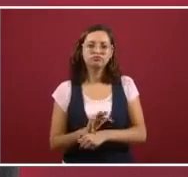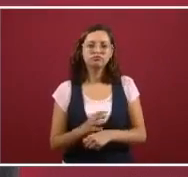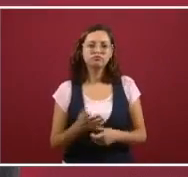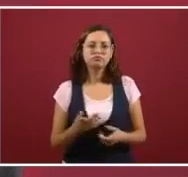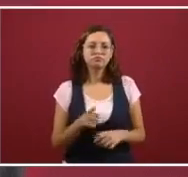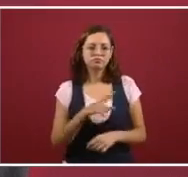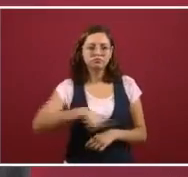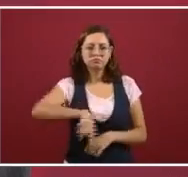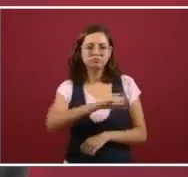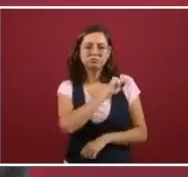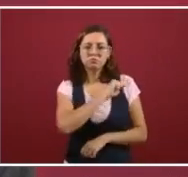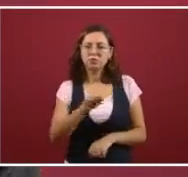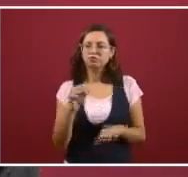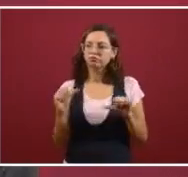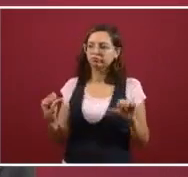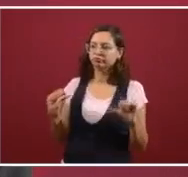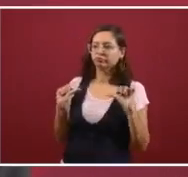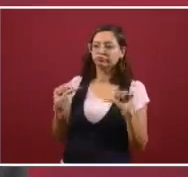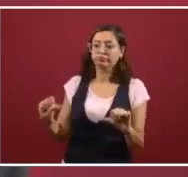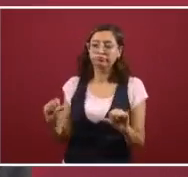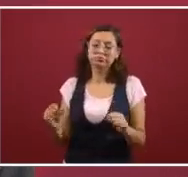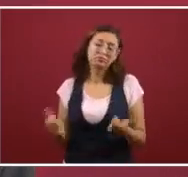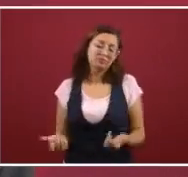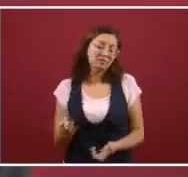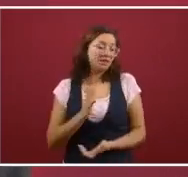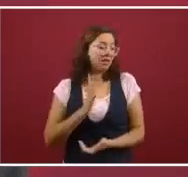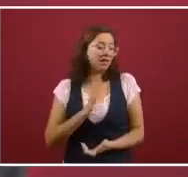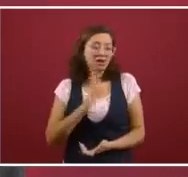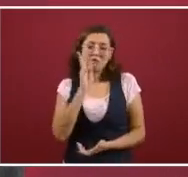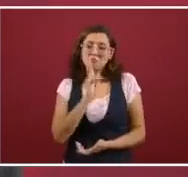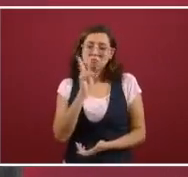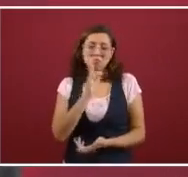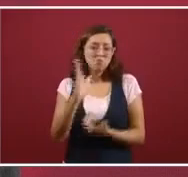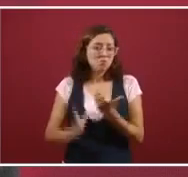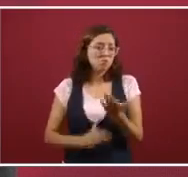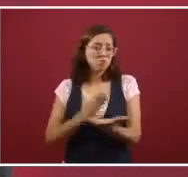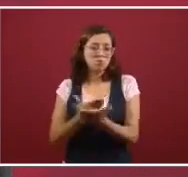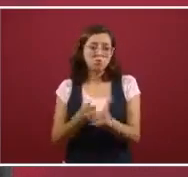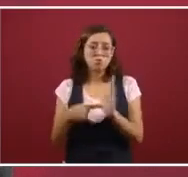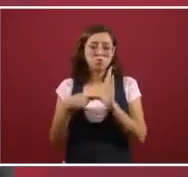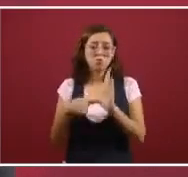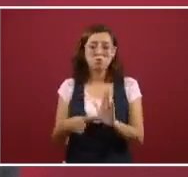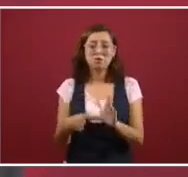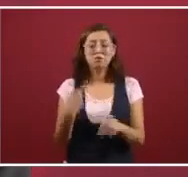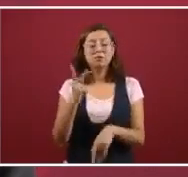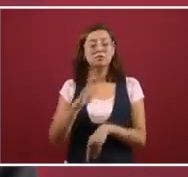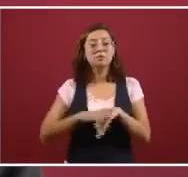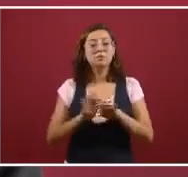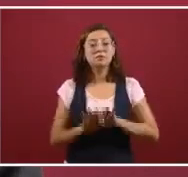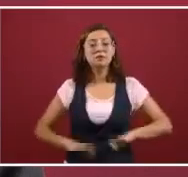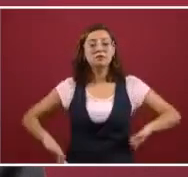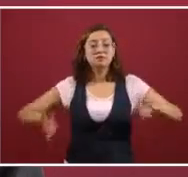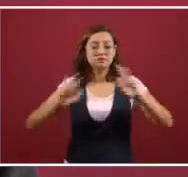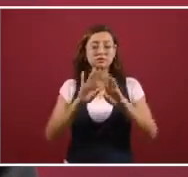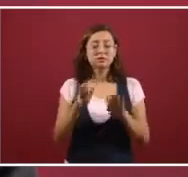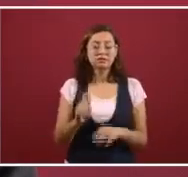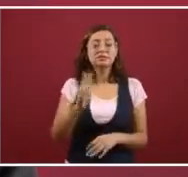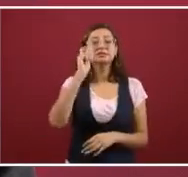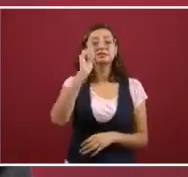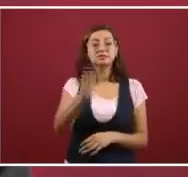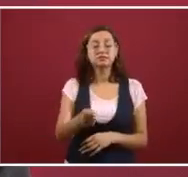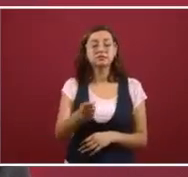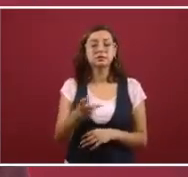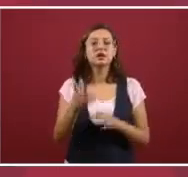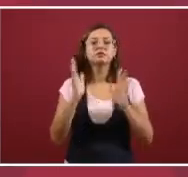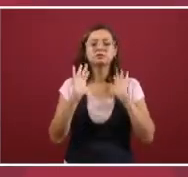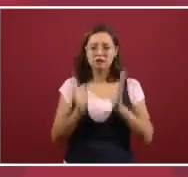delincuentes. Esto está demostrado. Lo importante es que ya el Poder Judicial está